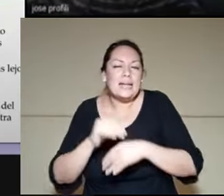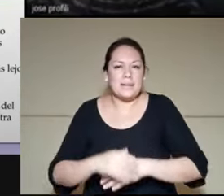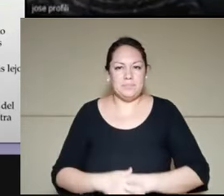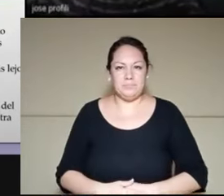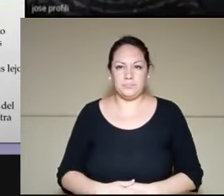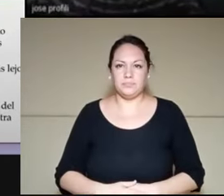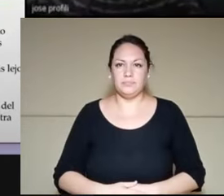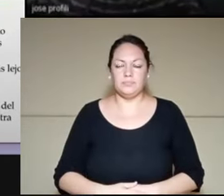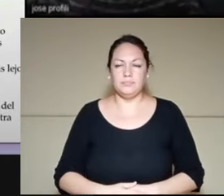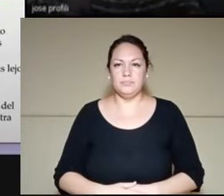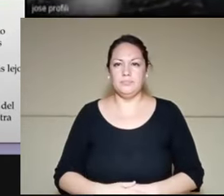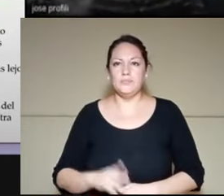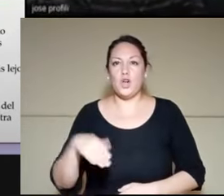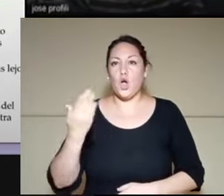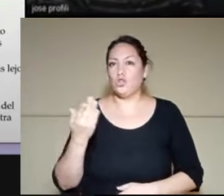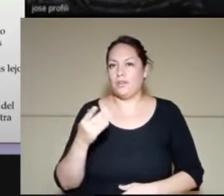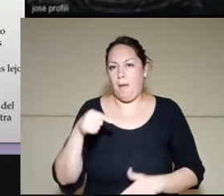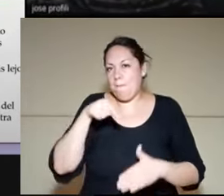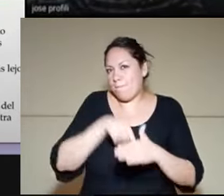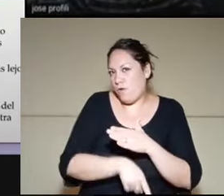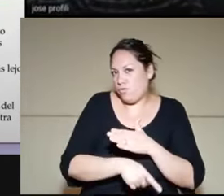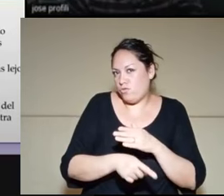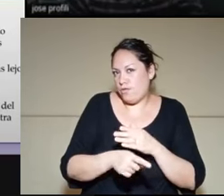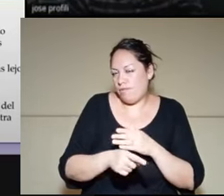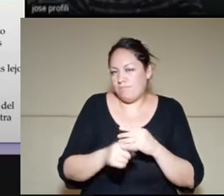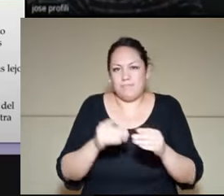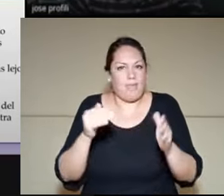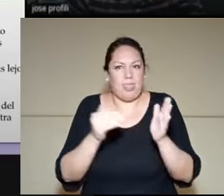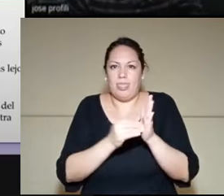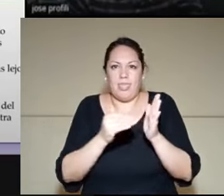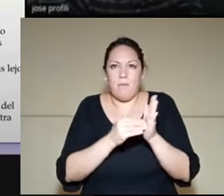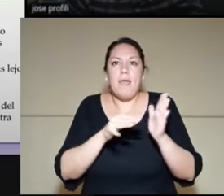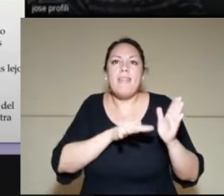superficiales relacionadas más cerca de la piel y otras más profundas.